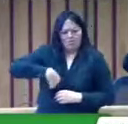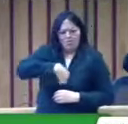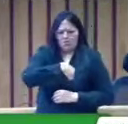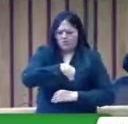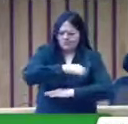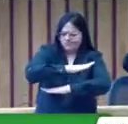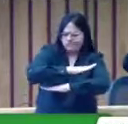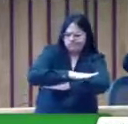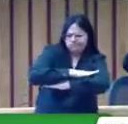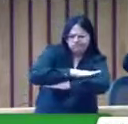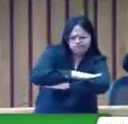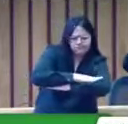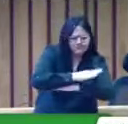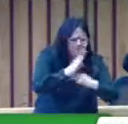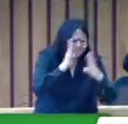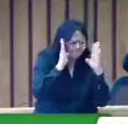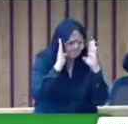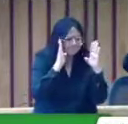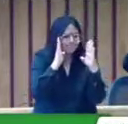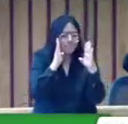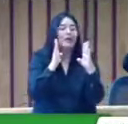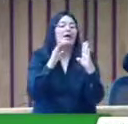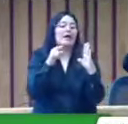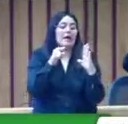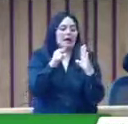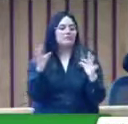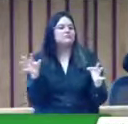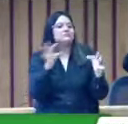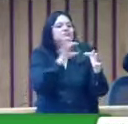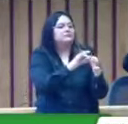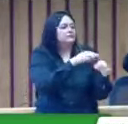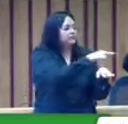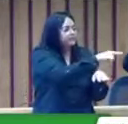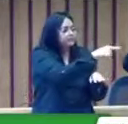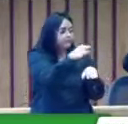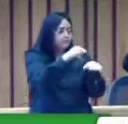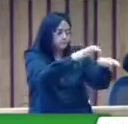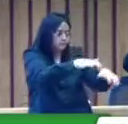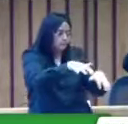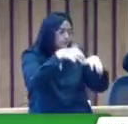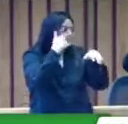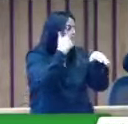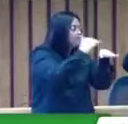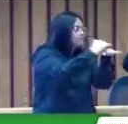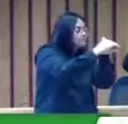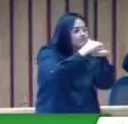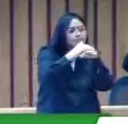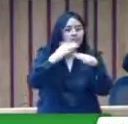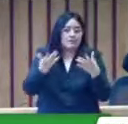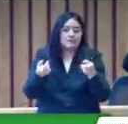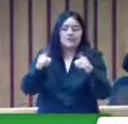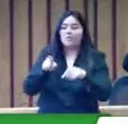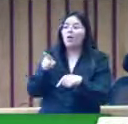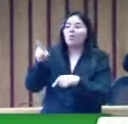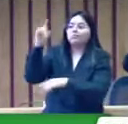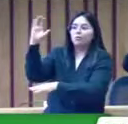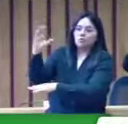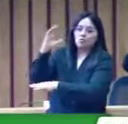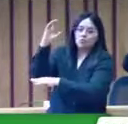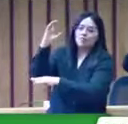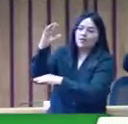equipo, invito a la Asamblea en conjunto y obviamente trabajaremos también con el Congreso para